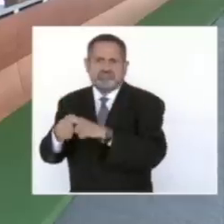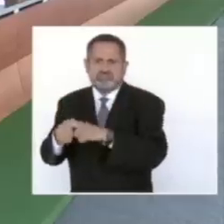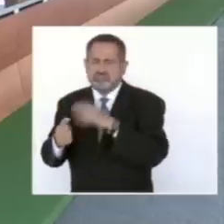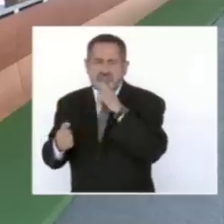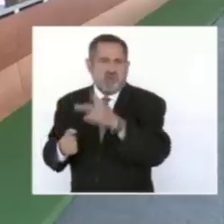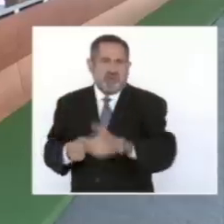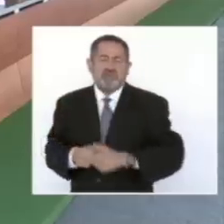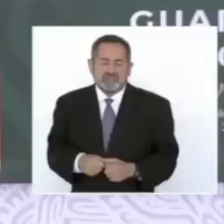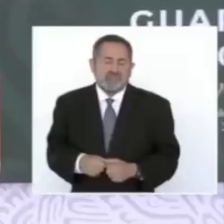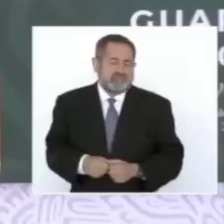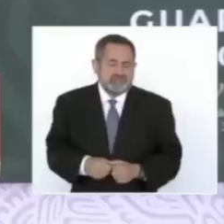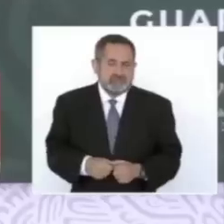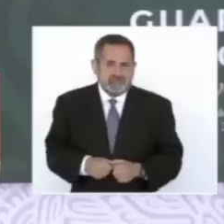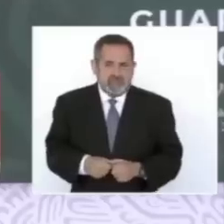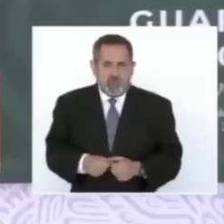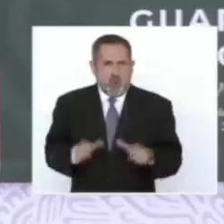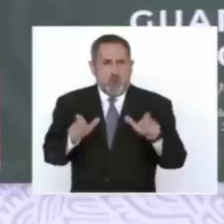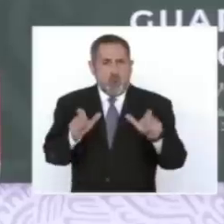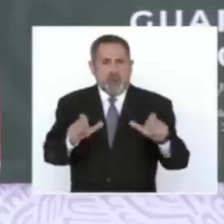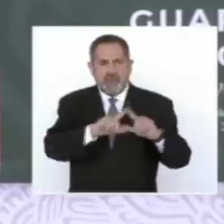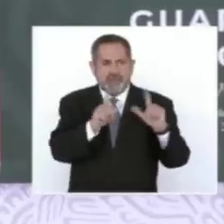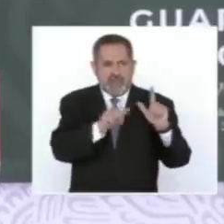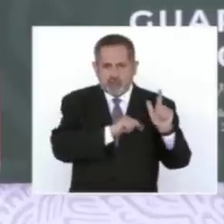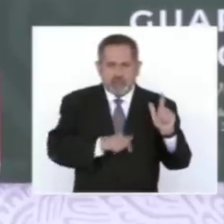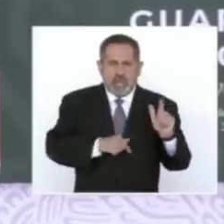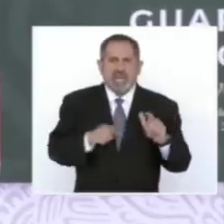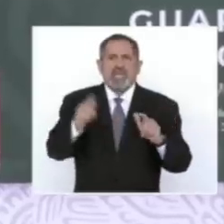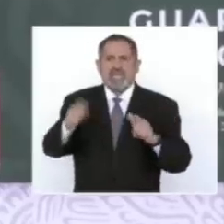Que la Guardia Nacional se convierta en otra rama